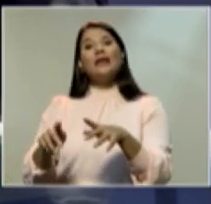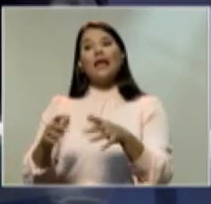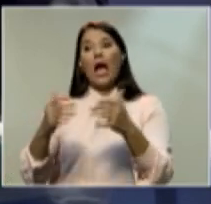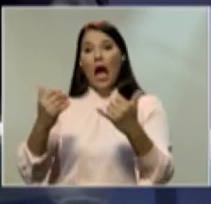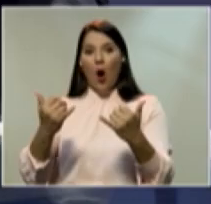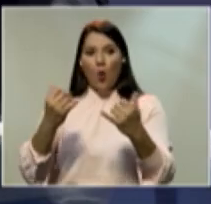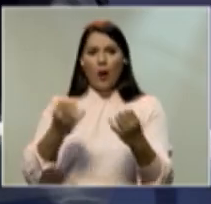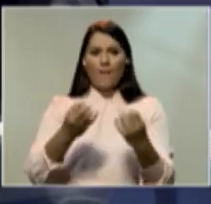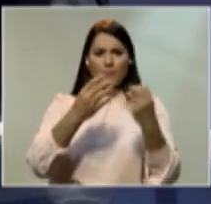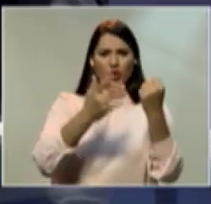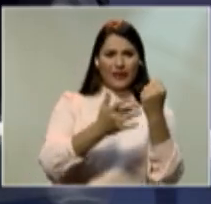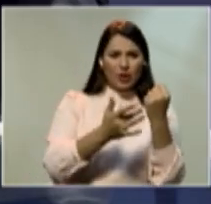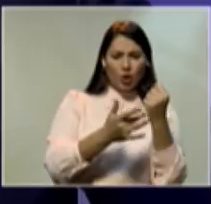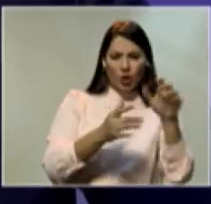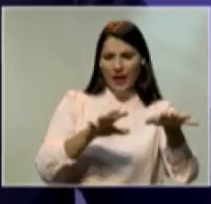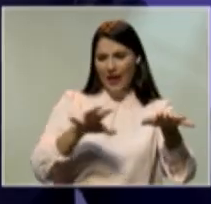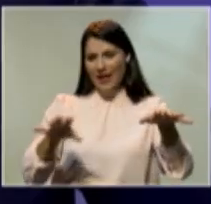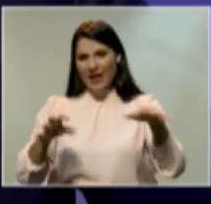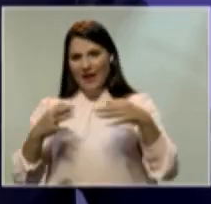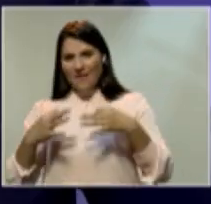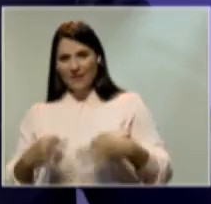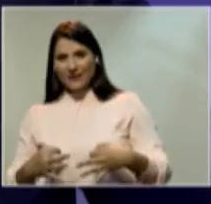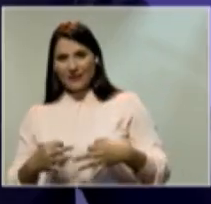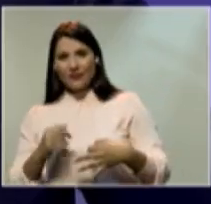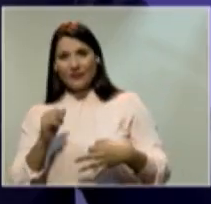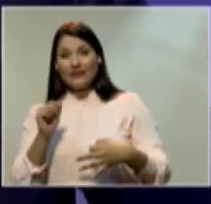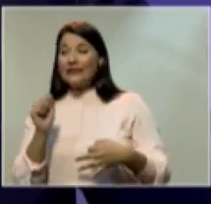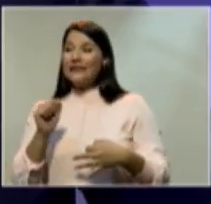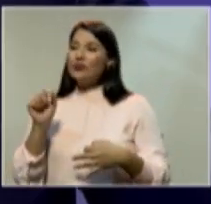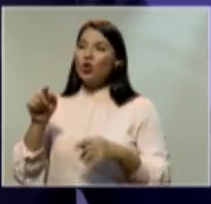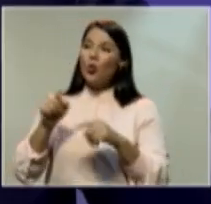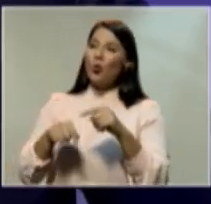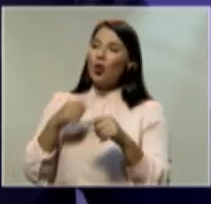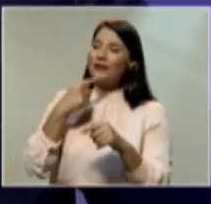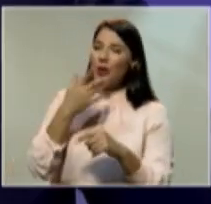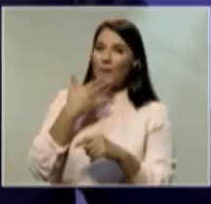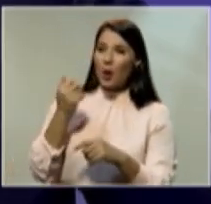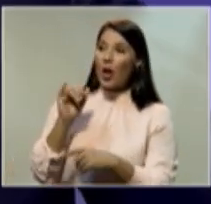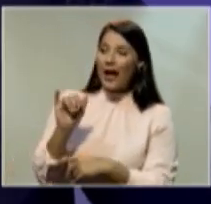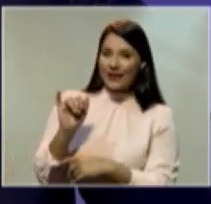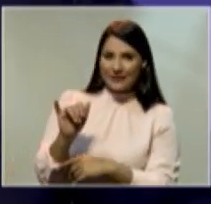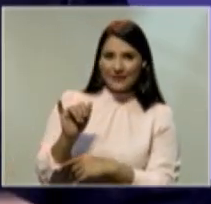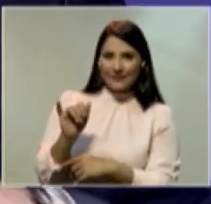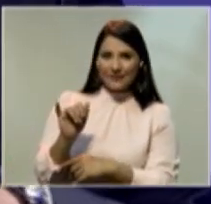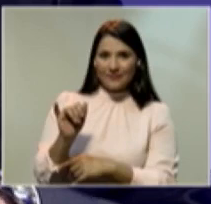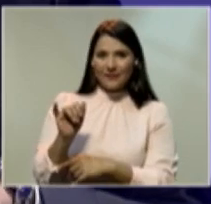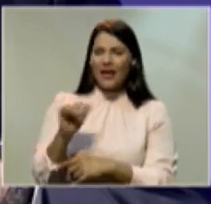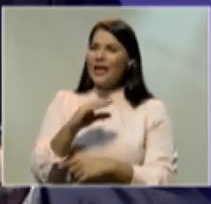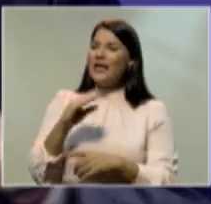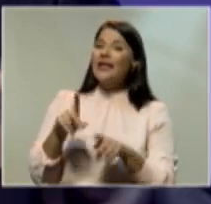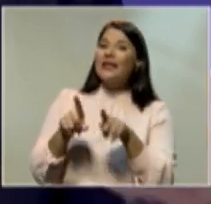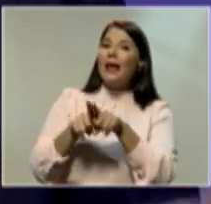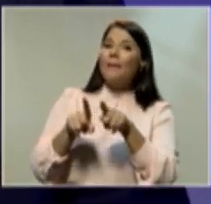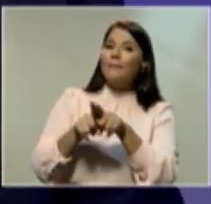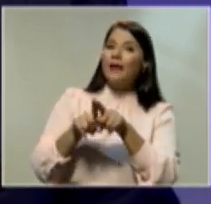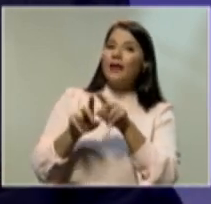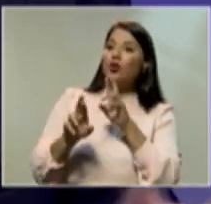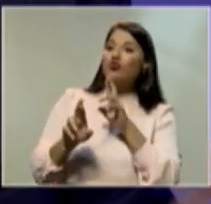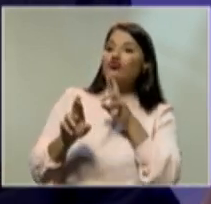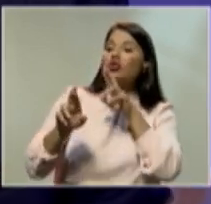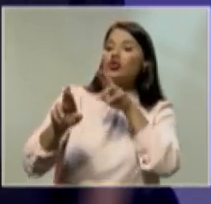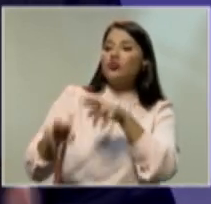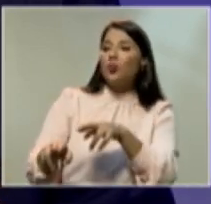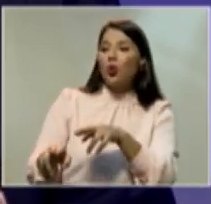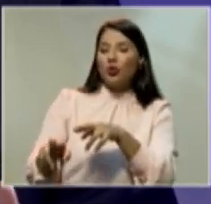y otra en el mundo físico. Sí, no lo pudiste decir mejor, es así, efectivamente. Y además responde el sistema representativo